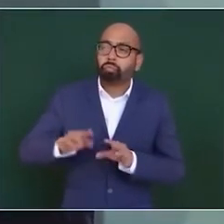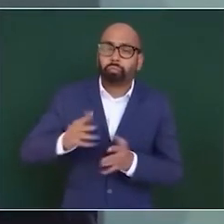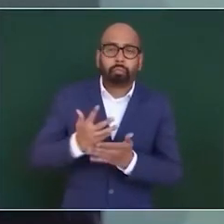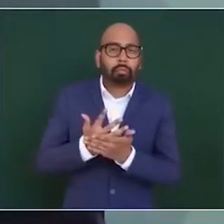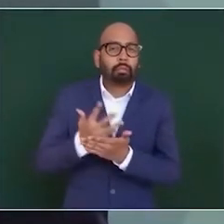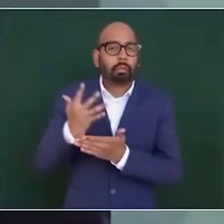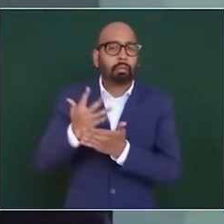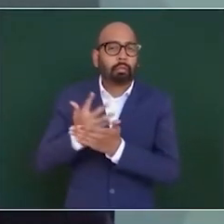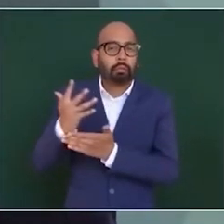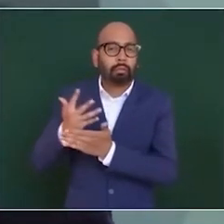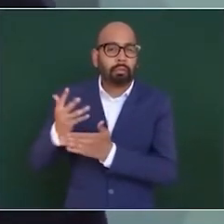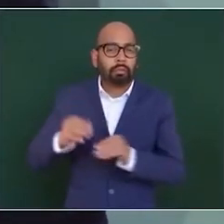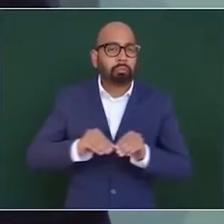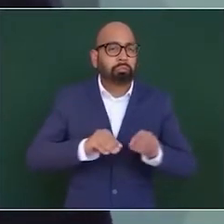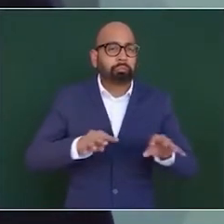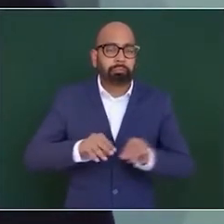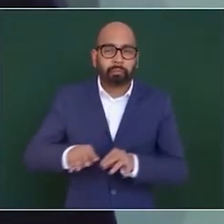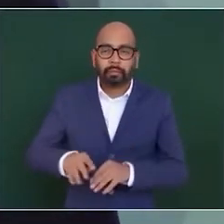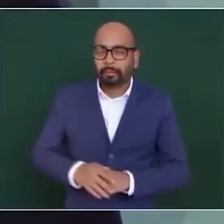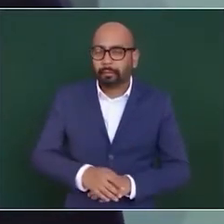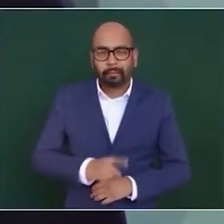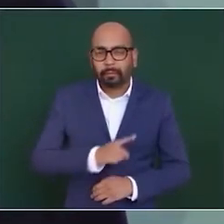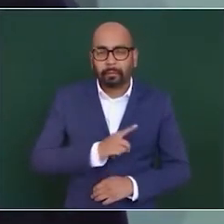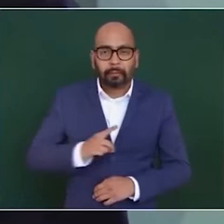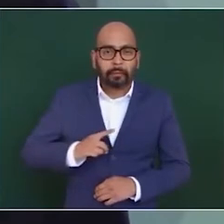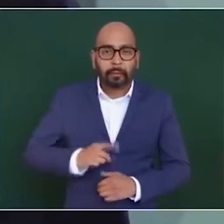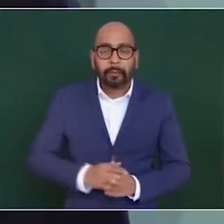amarillismo para